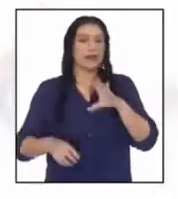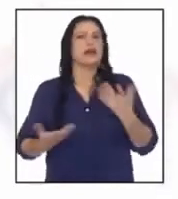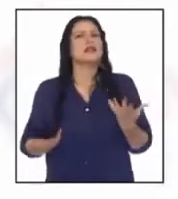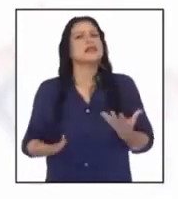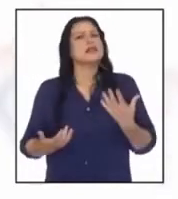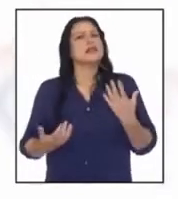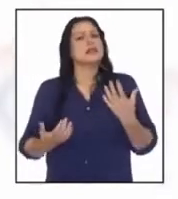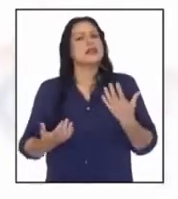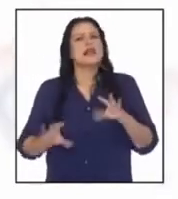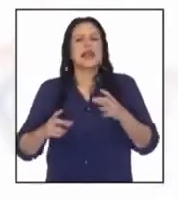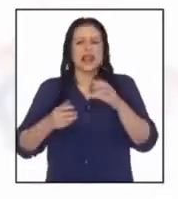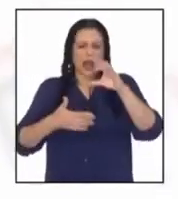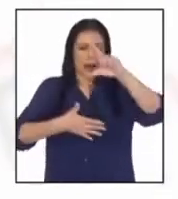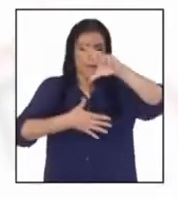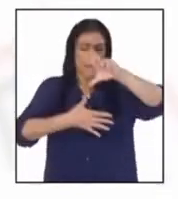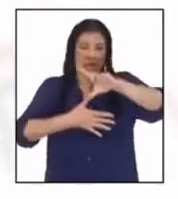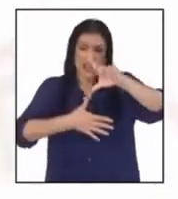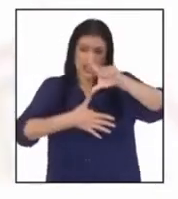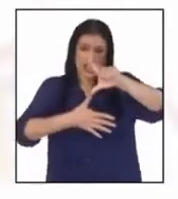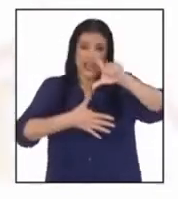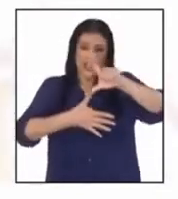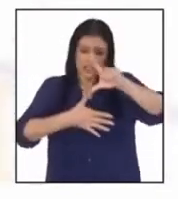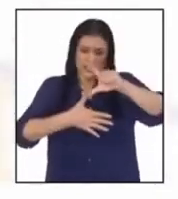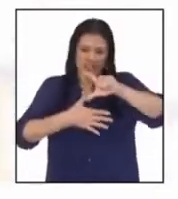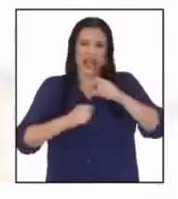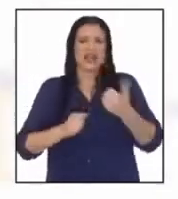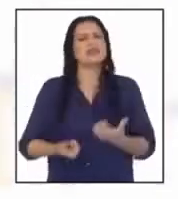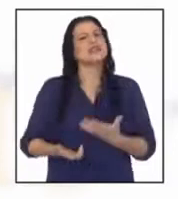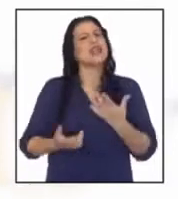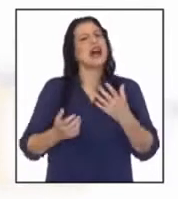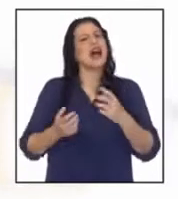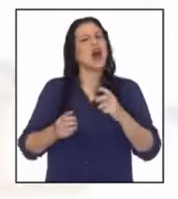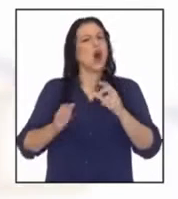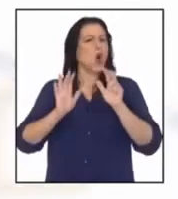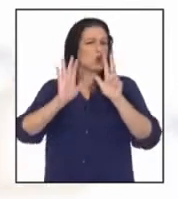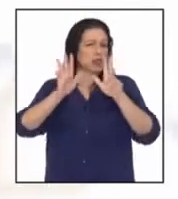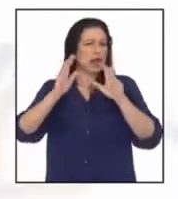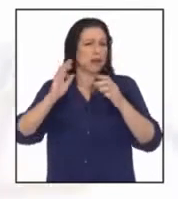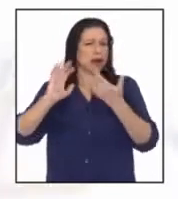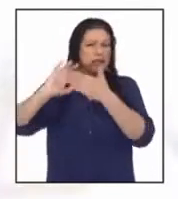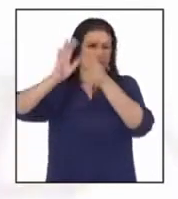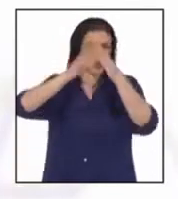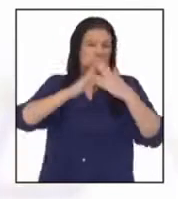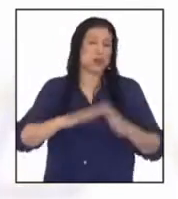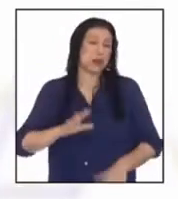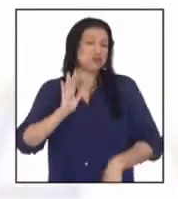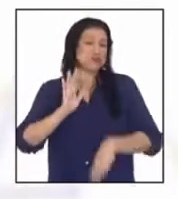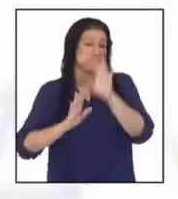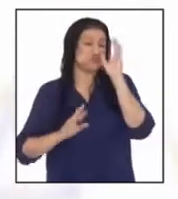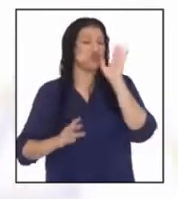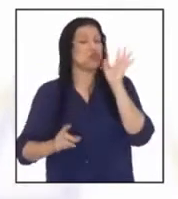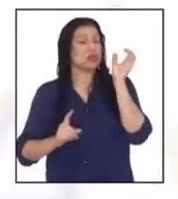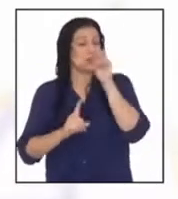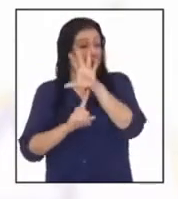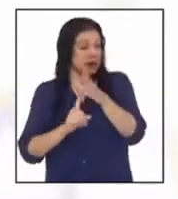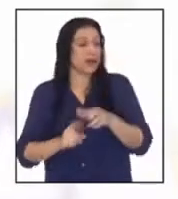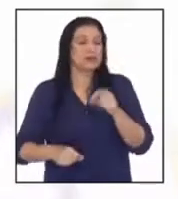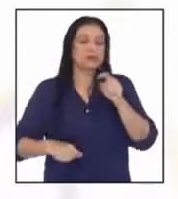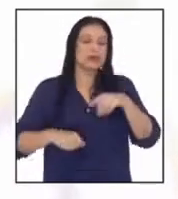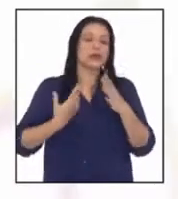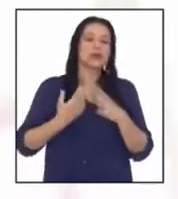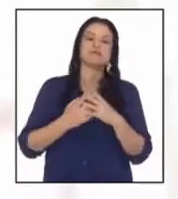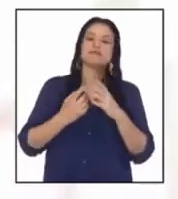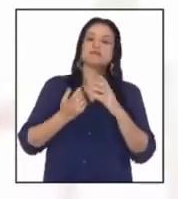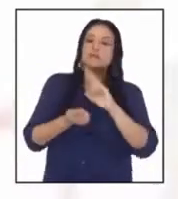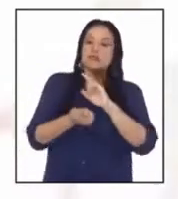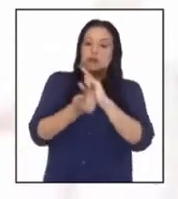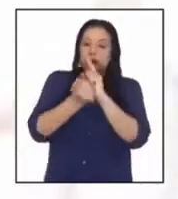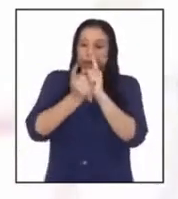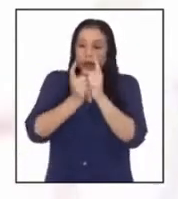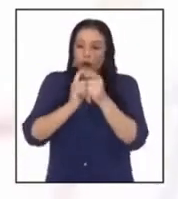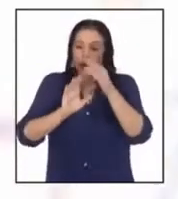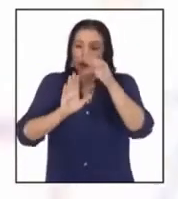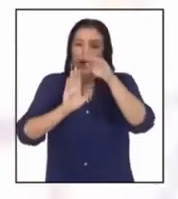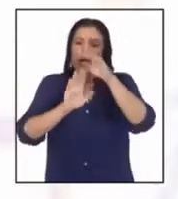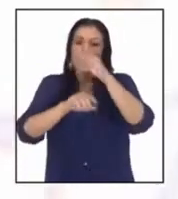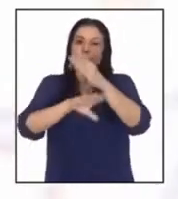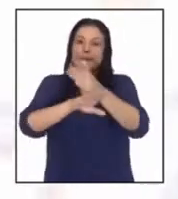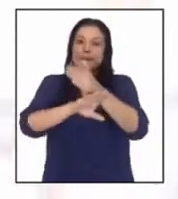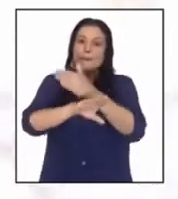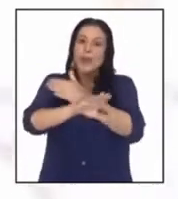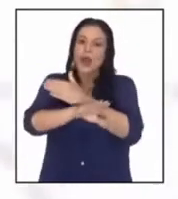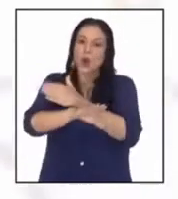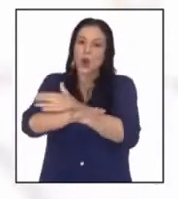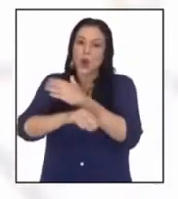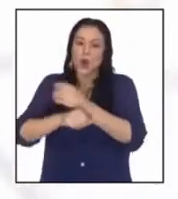más contaminada de América Latina, registró niveles saludables en su calidad de aire durante la inmovilización social por el estado de